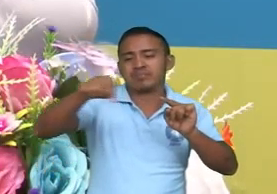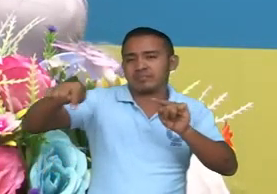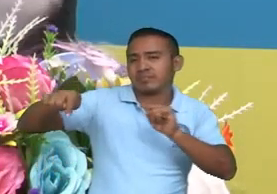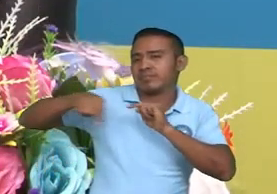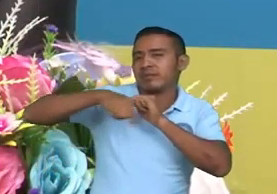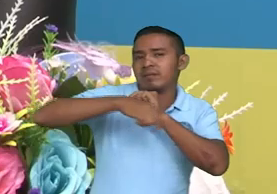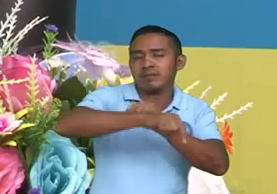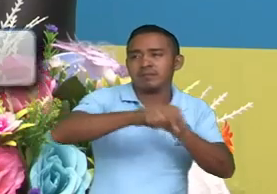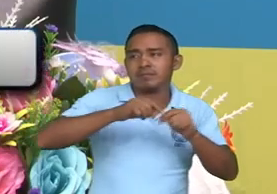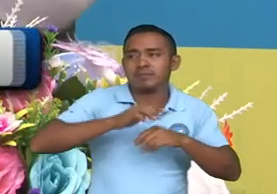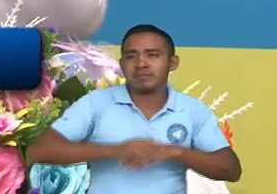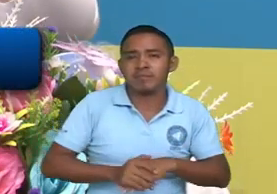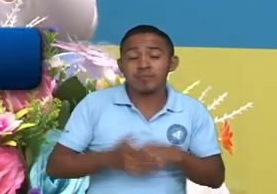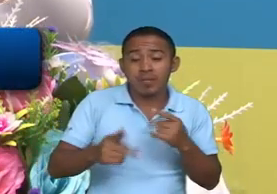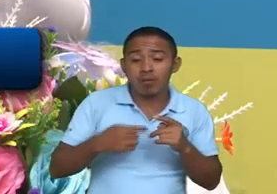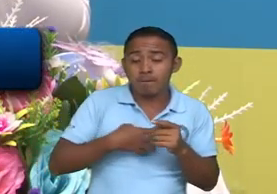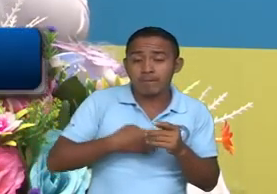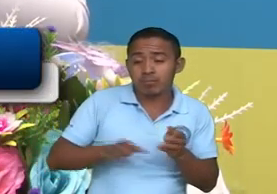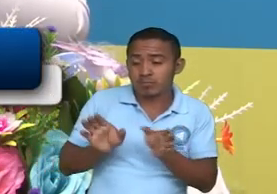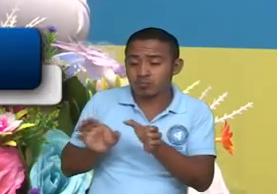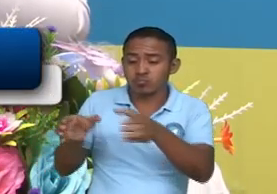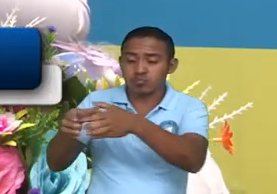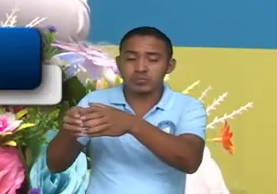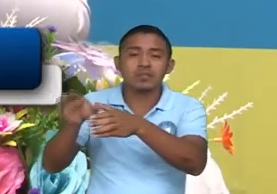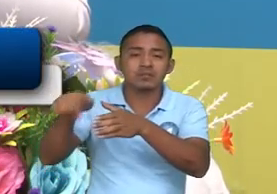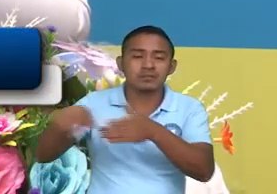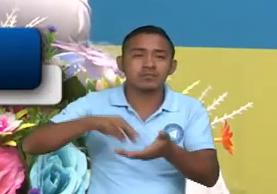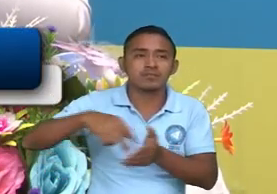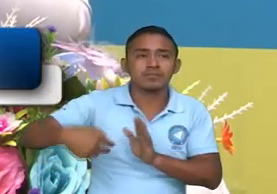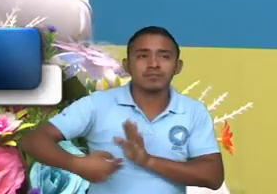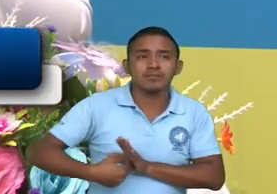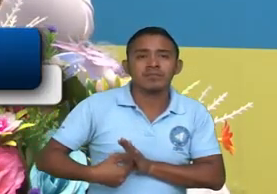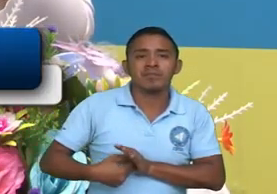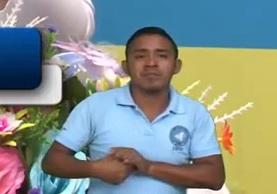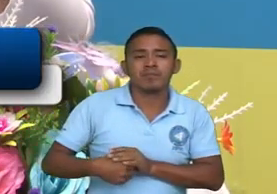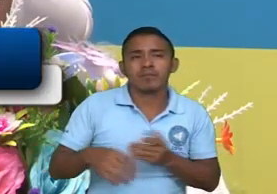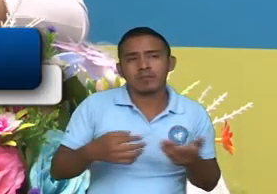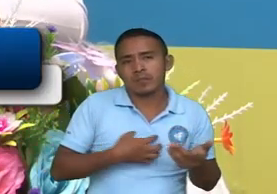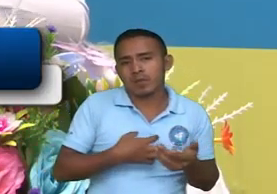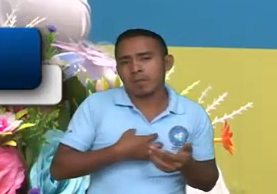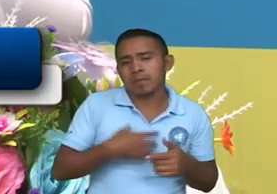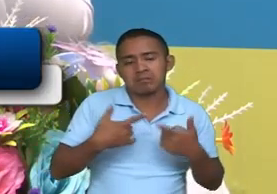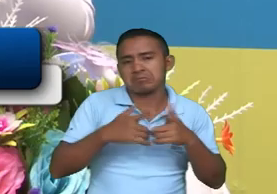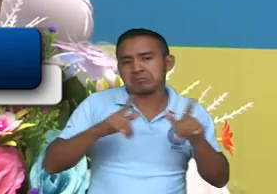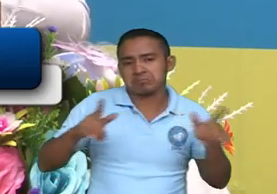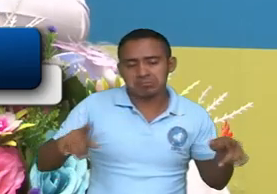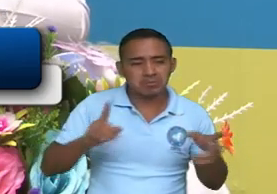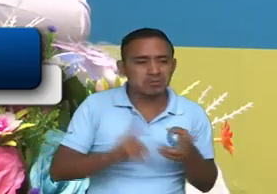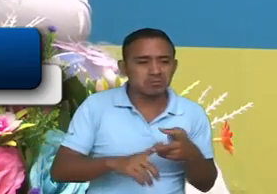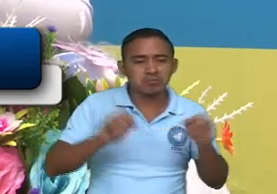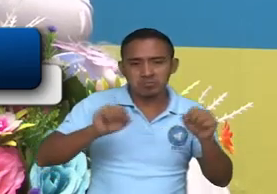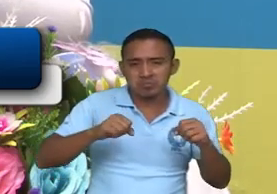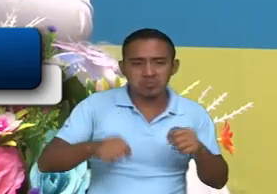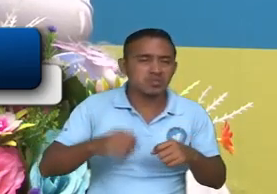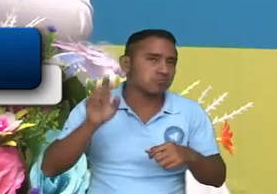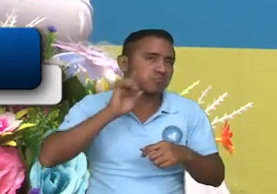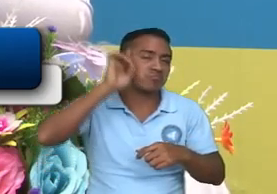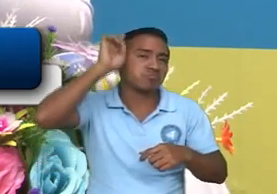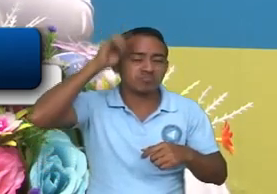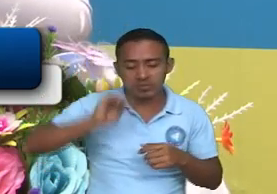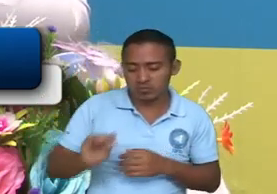tenemos algunas personas de un nivel socioeconómico de repente un poco más bajo, que no tienen esa condición, o sea,